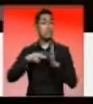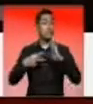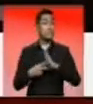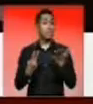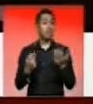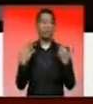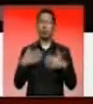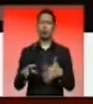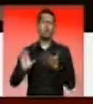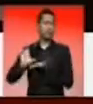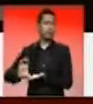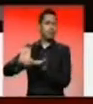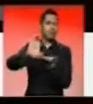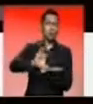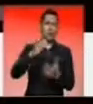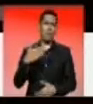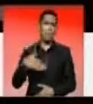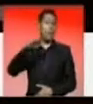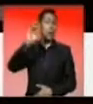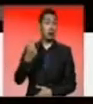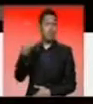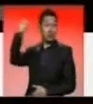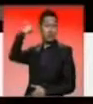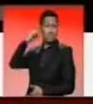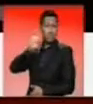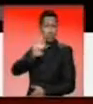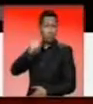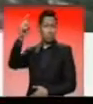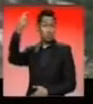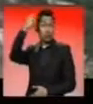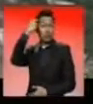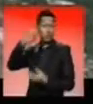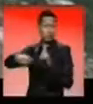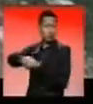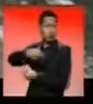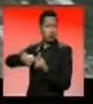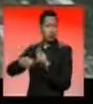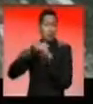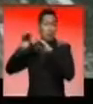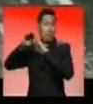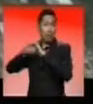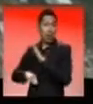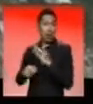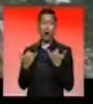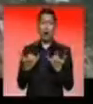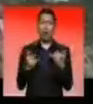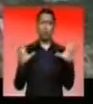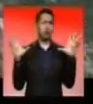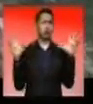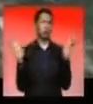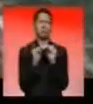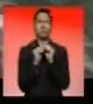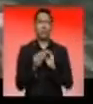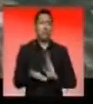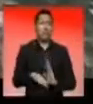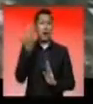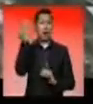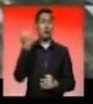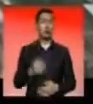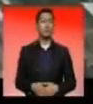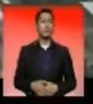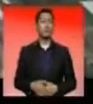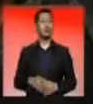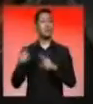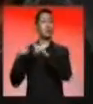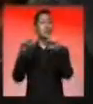que se invirtió en cada uno de los 4 gobiernos anteriores. Actualmente la propuesta de construir las viviendas se está dando a conocer en